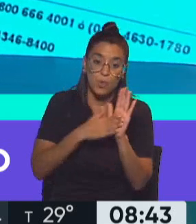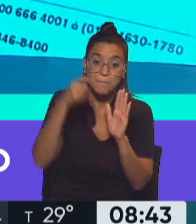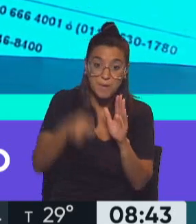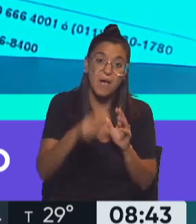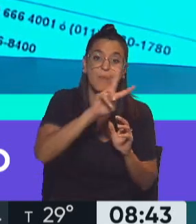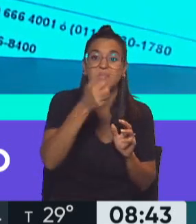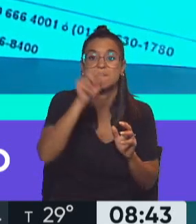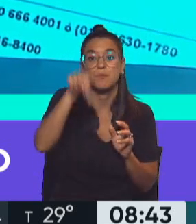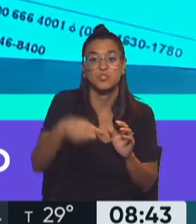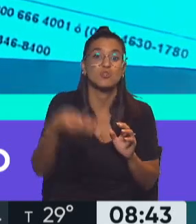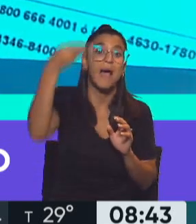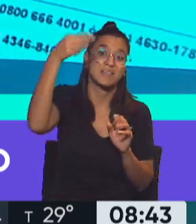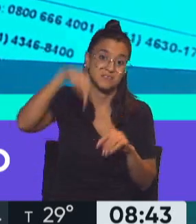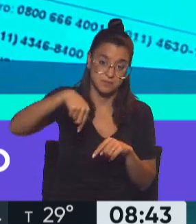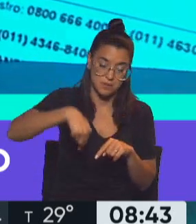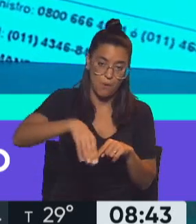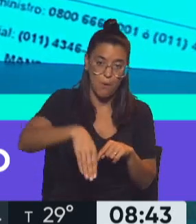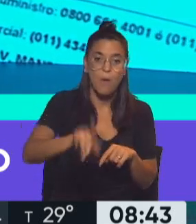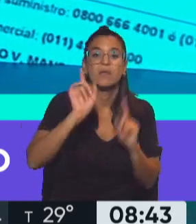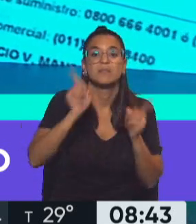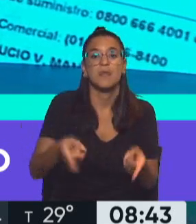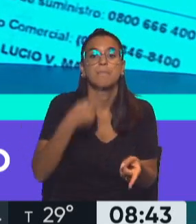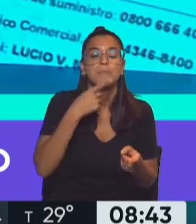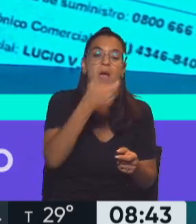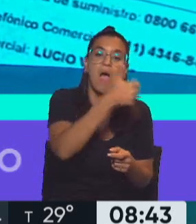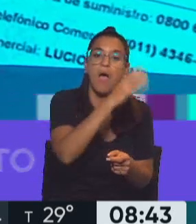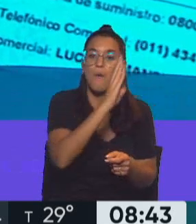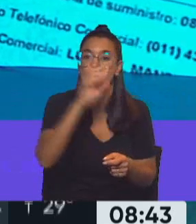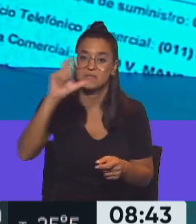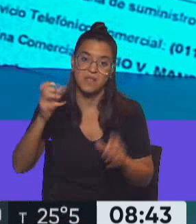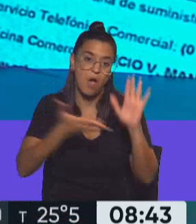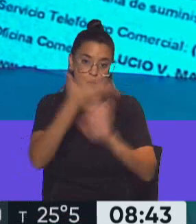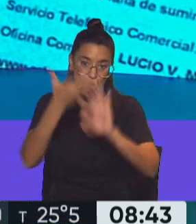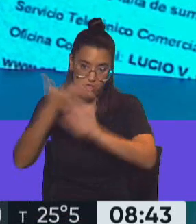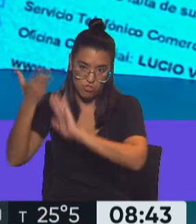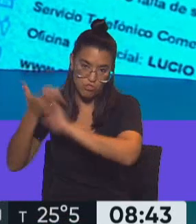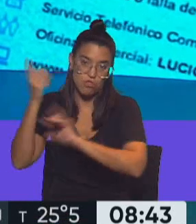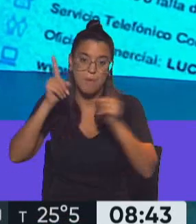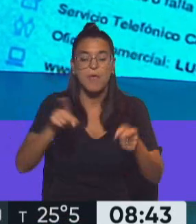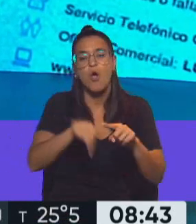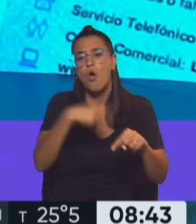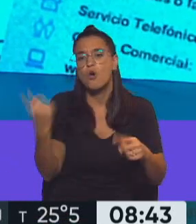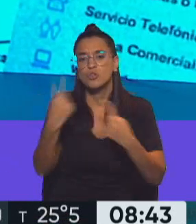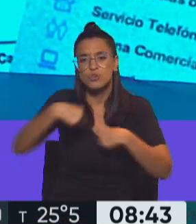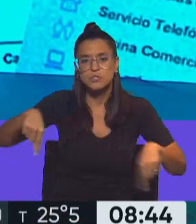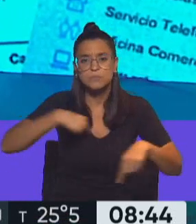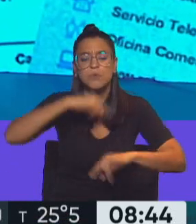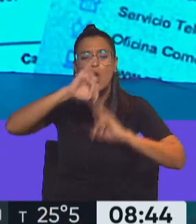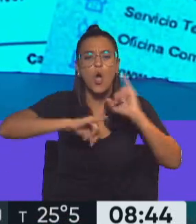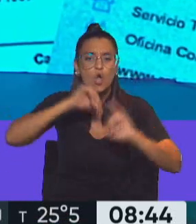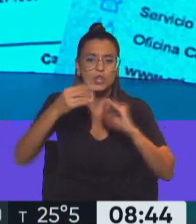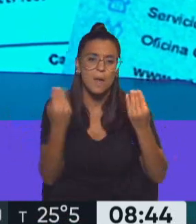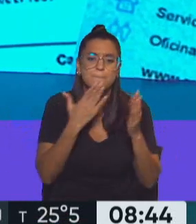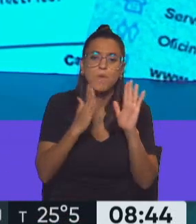un 26% y también aumentan las escalas, la A, la B, la C, todas esas. Otra cosa que te vamos a estar contando